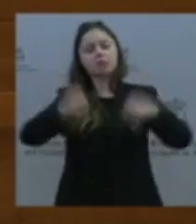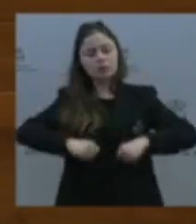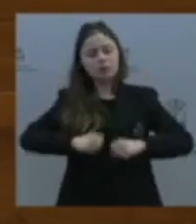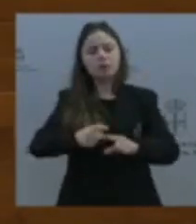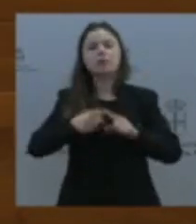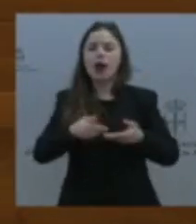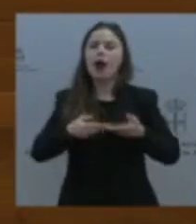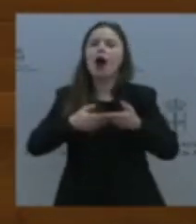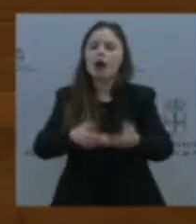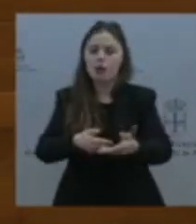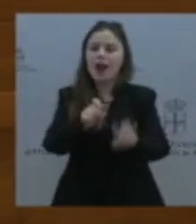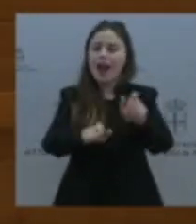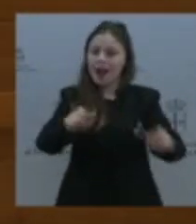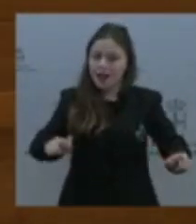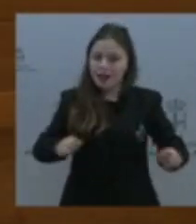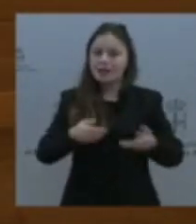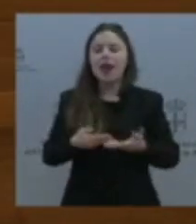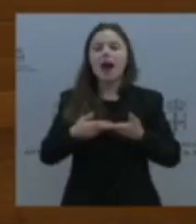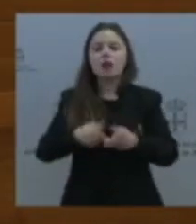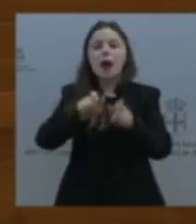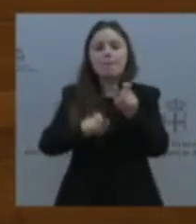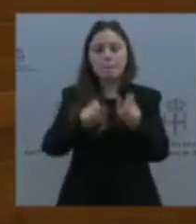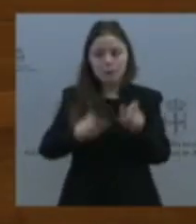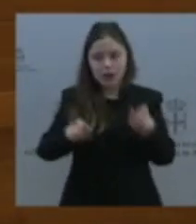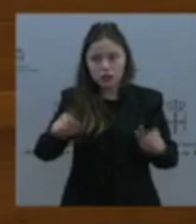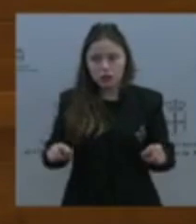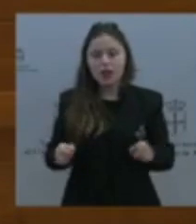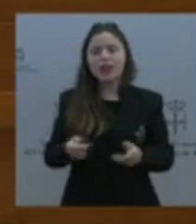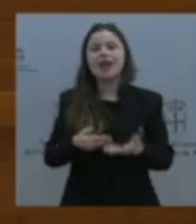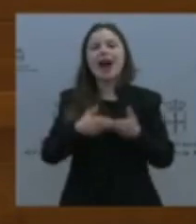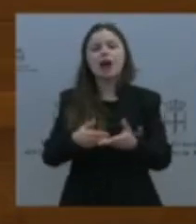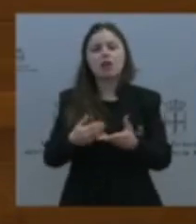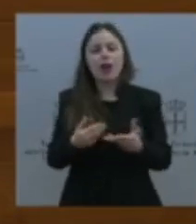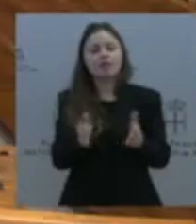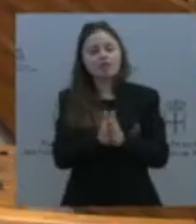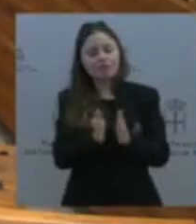personas, para ayudar a los compatriotas que más lo necesiten. Muchas gracias.